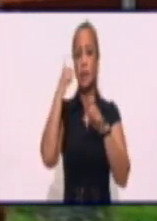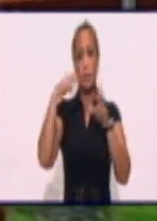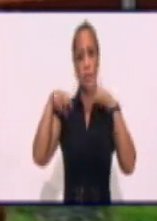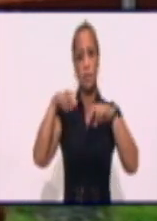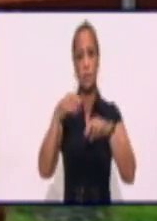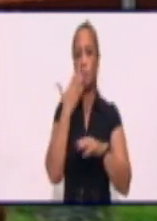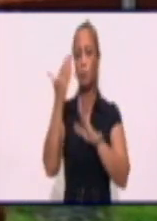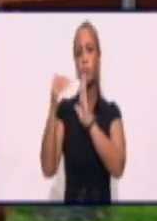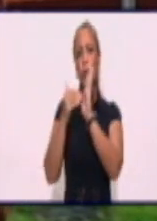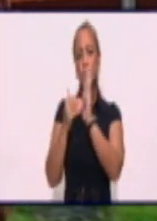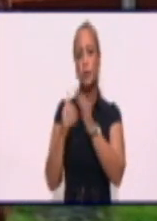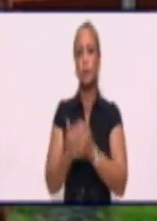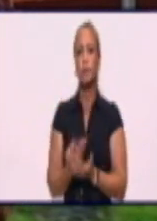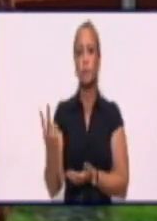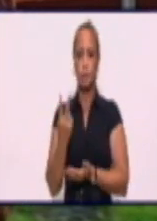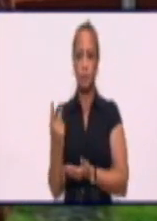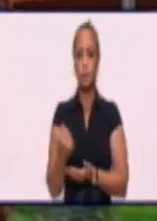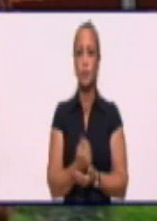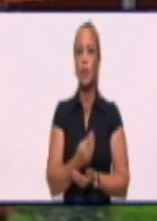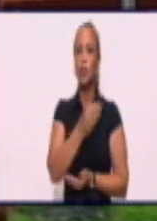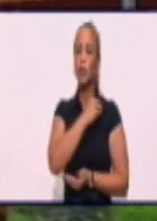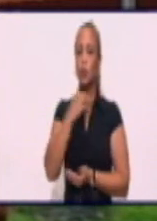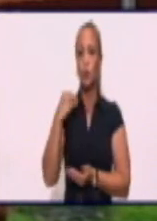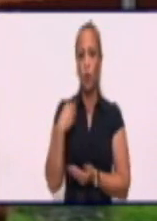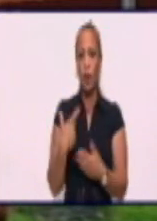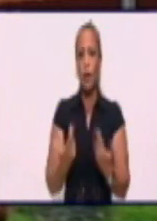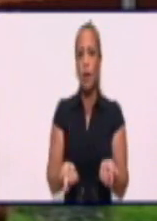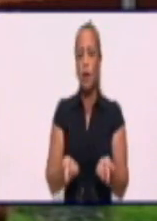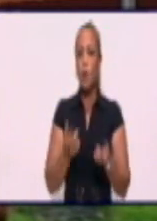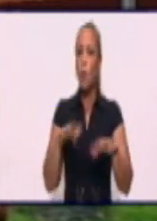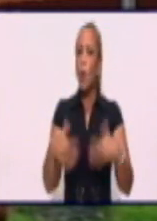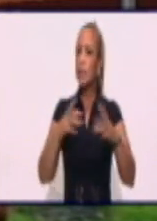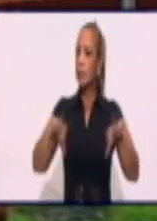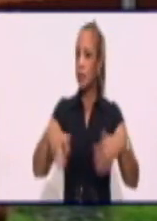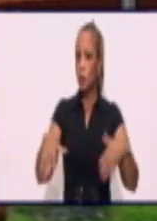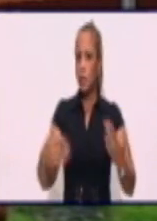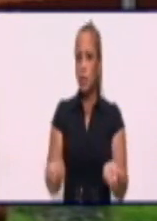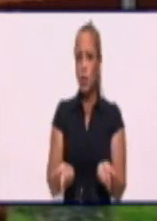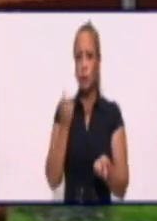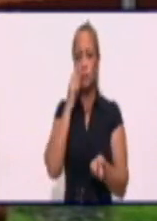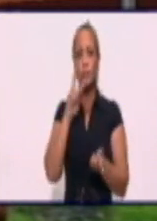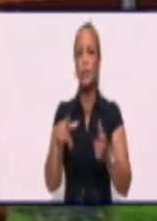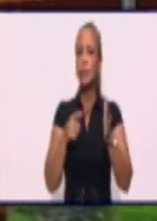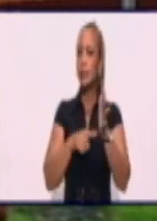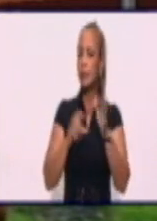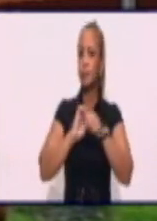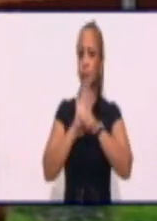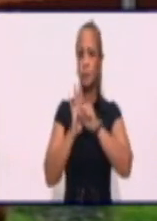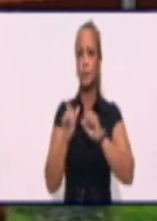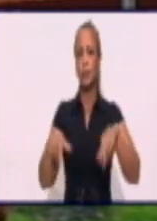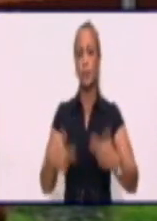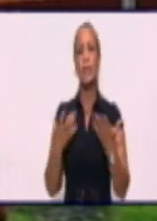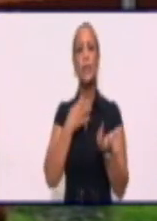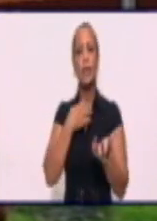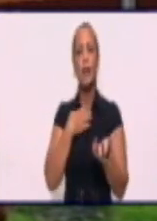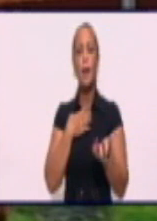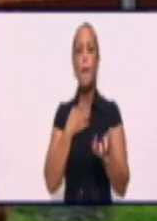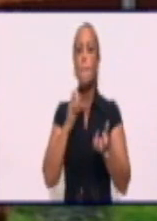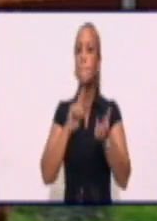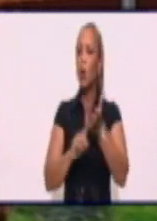muy buenas tardes. Doctora, ¿cuál es la panorámica desde el punto de vista epidemiológico que presenta hoy la provincia de Granma